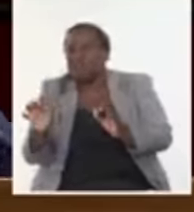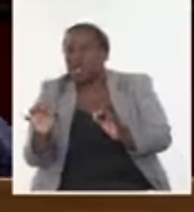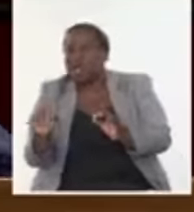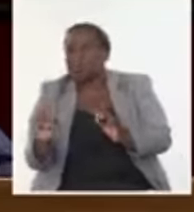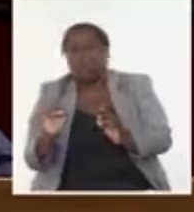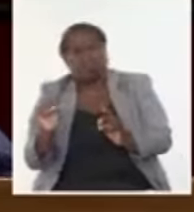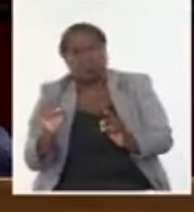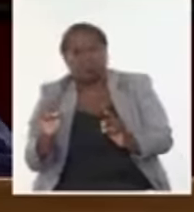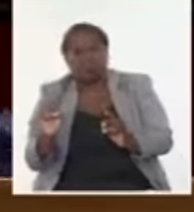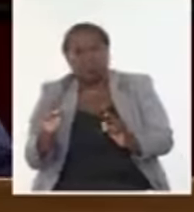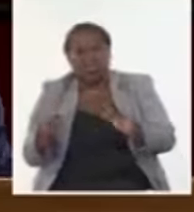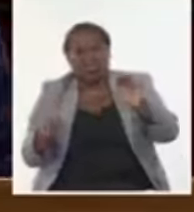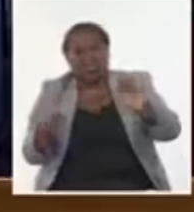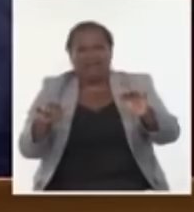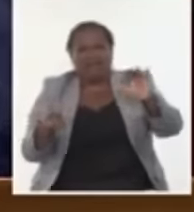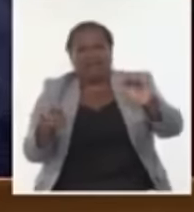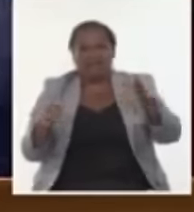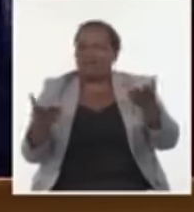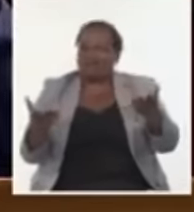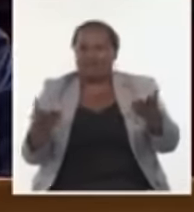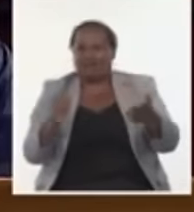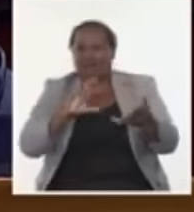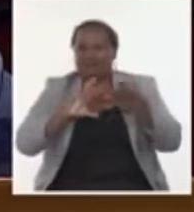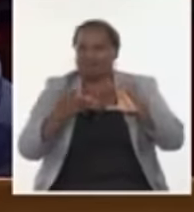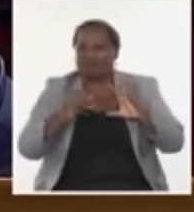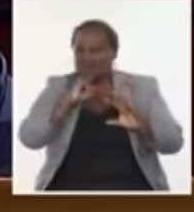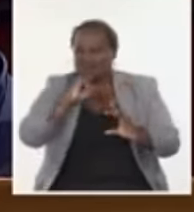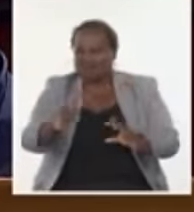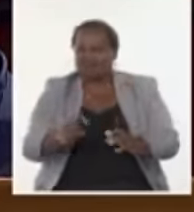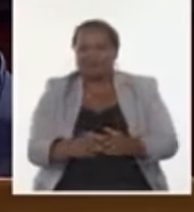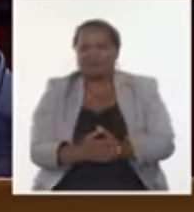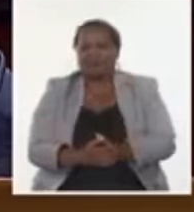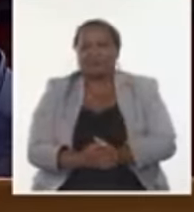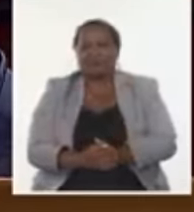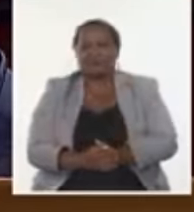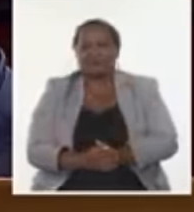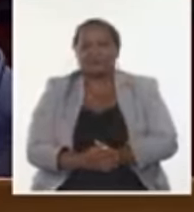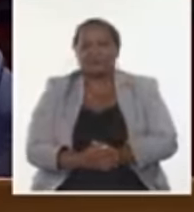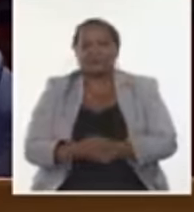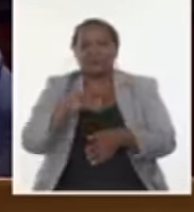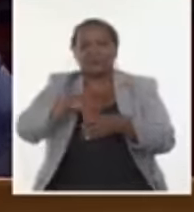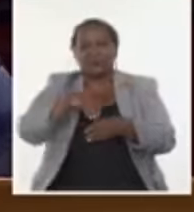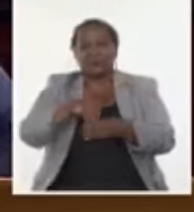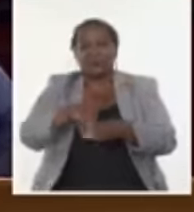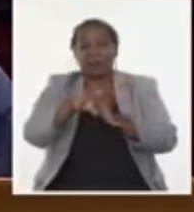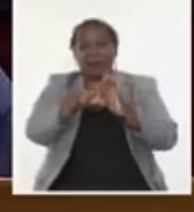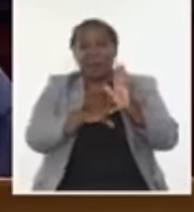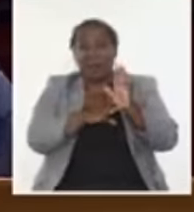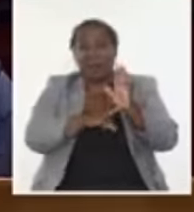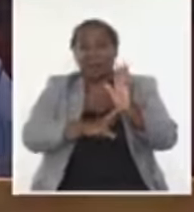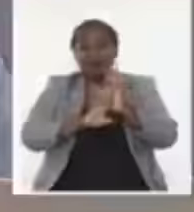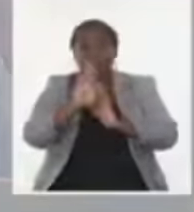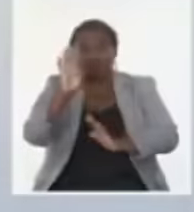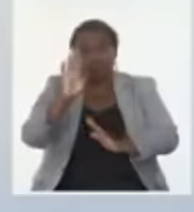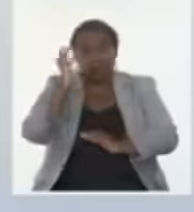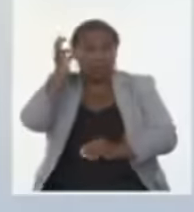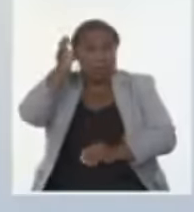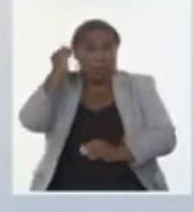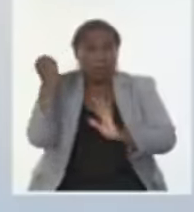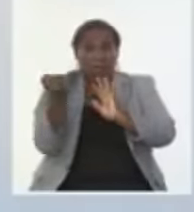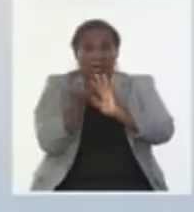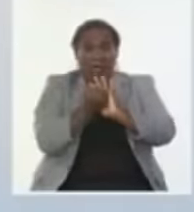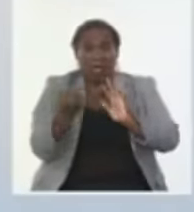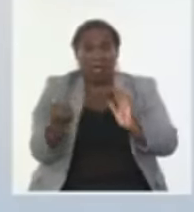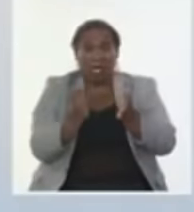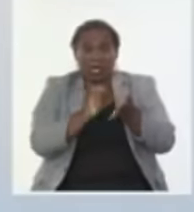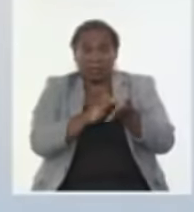para enfrentar el complejo escenario. Como parte del programa de adelanto de la mujer, se aprobó el registro para